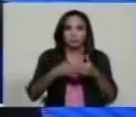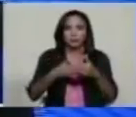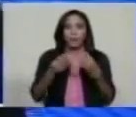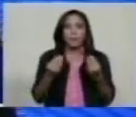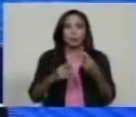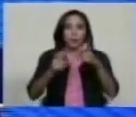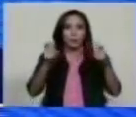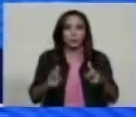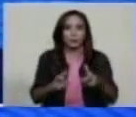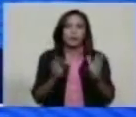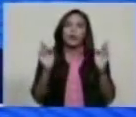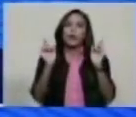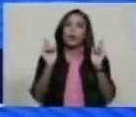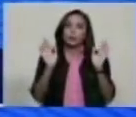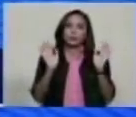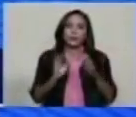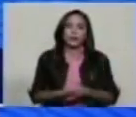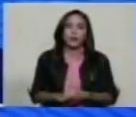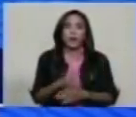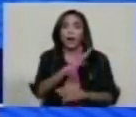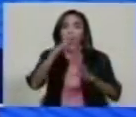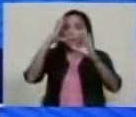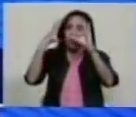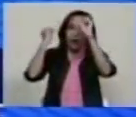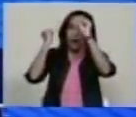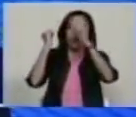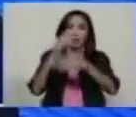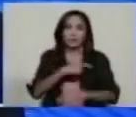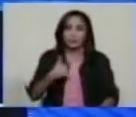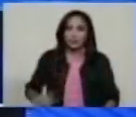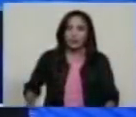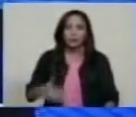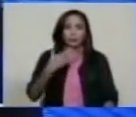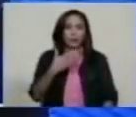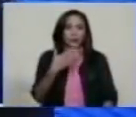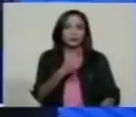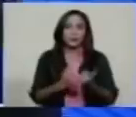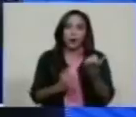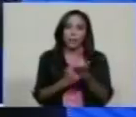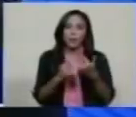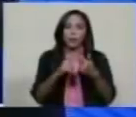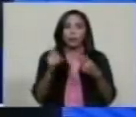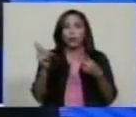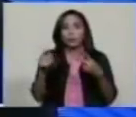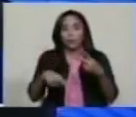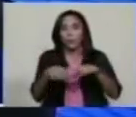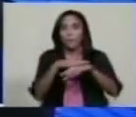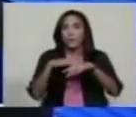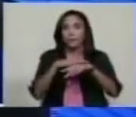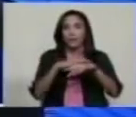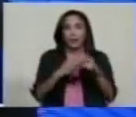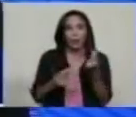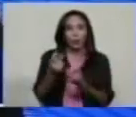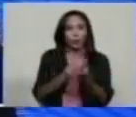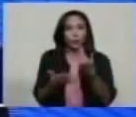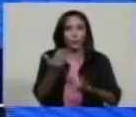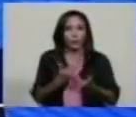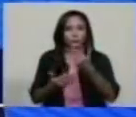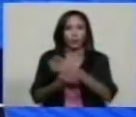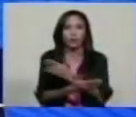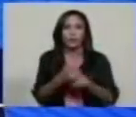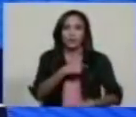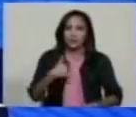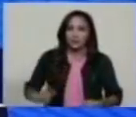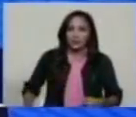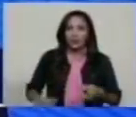quiero agradecer a la Embajada de China, que nos ha prestado todo el apoyo, y al Ministerio de Comercio, que no solamente de China, que no solamente